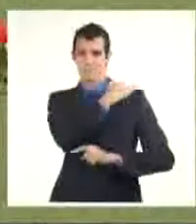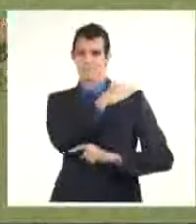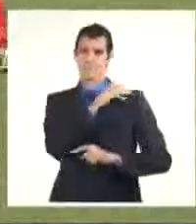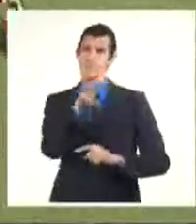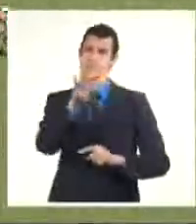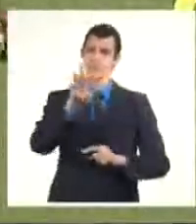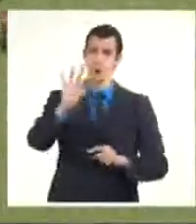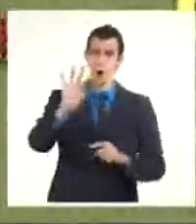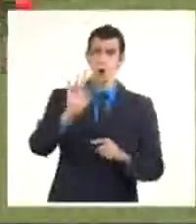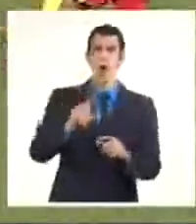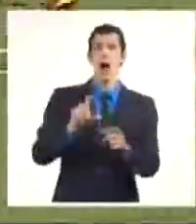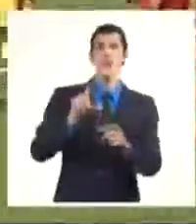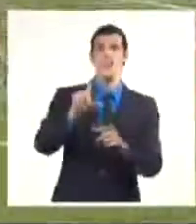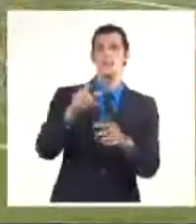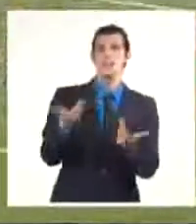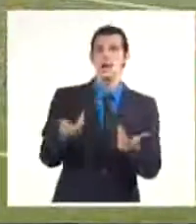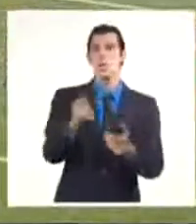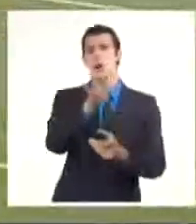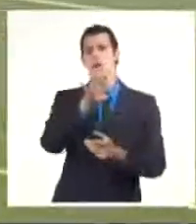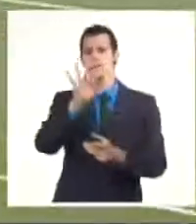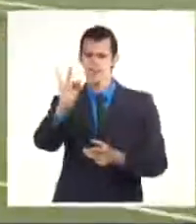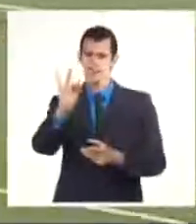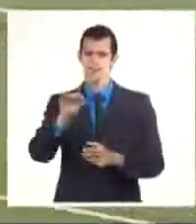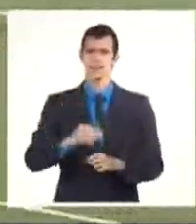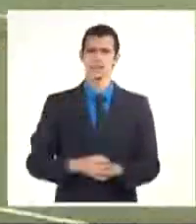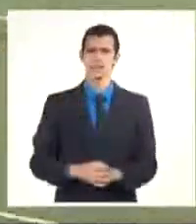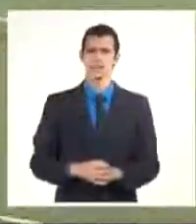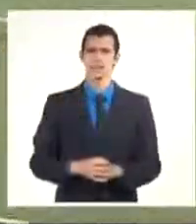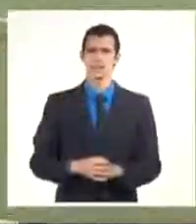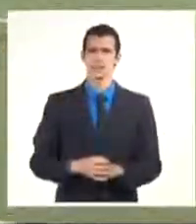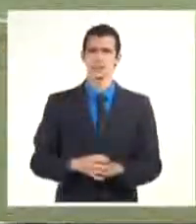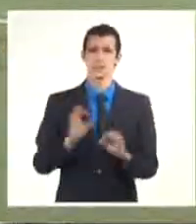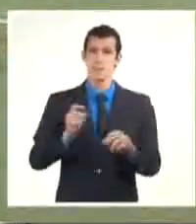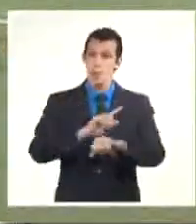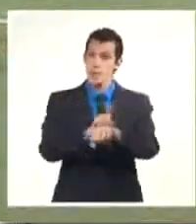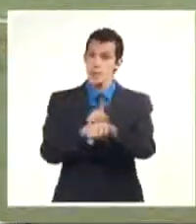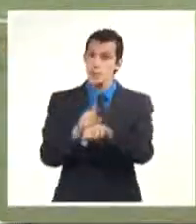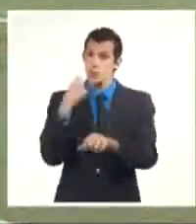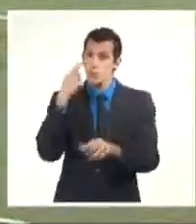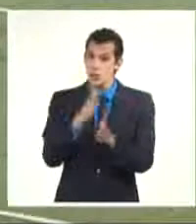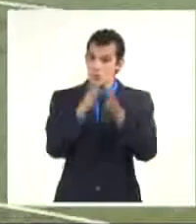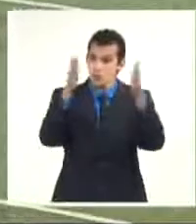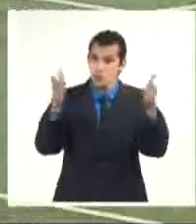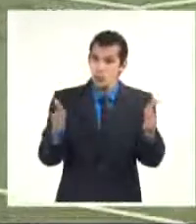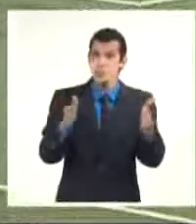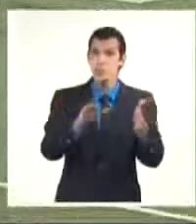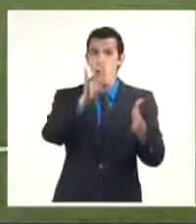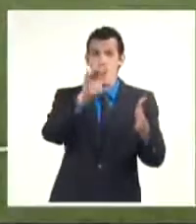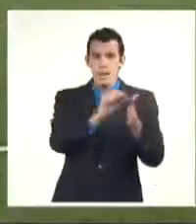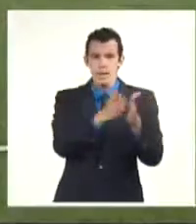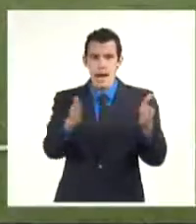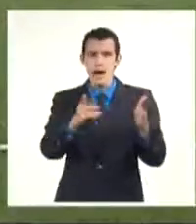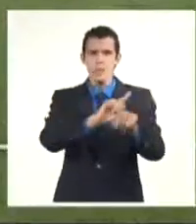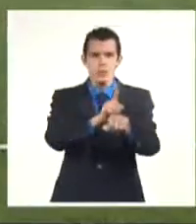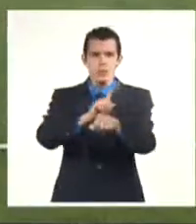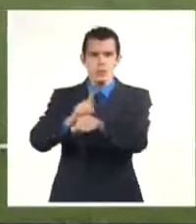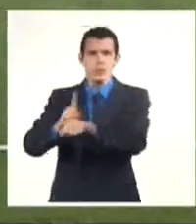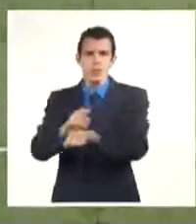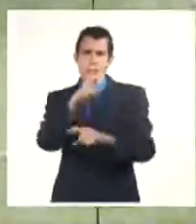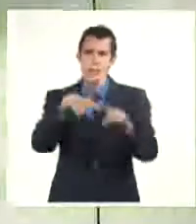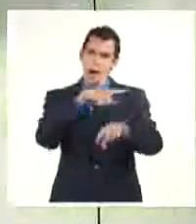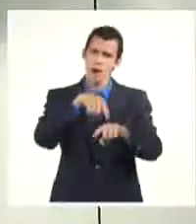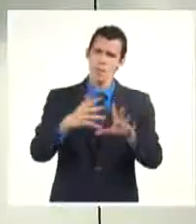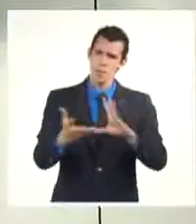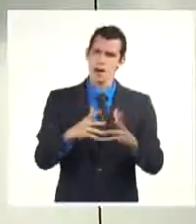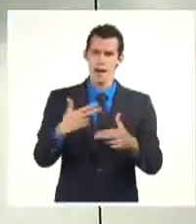de penal en el 47. Cuba dominó todo el choque con comodidad y volverá a jugar el día 9 como visitador frente a Antigua y